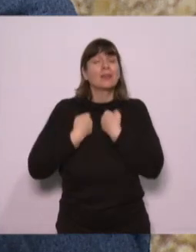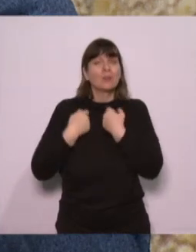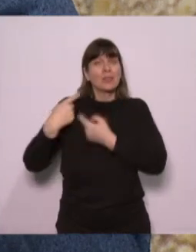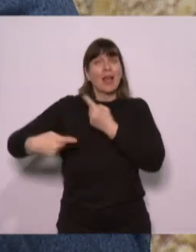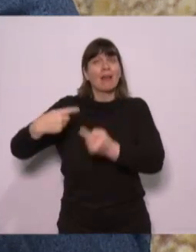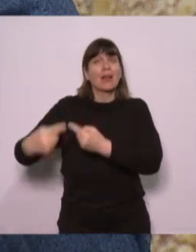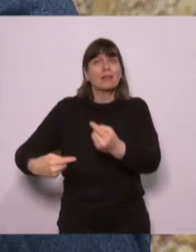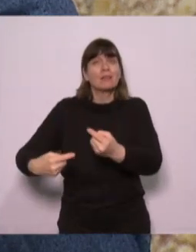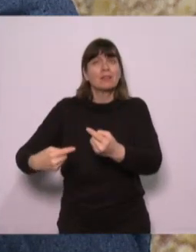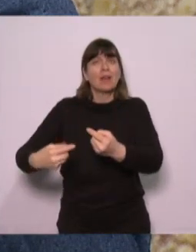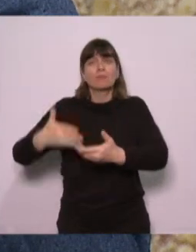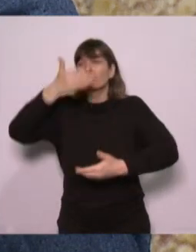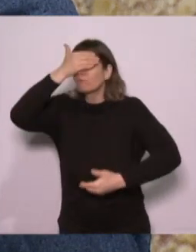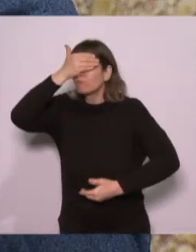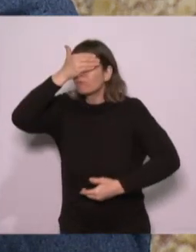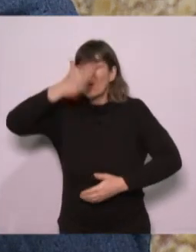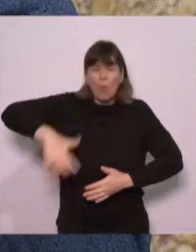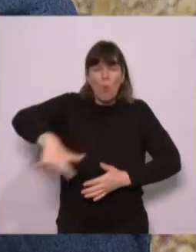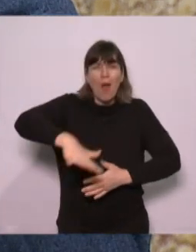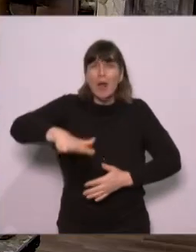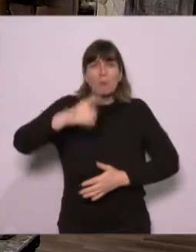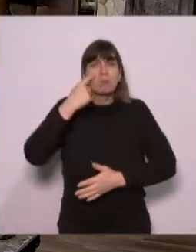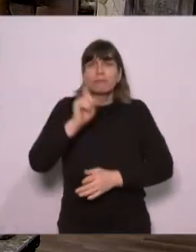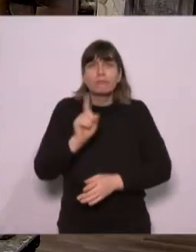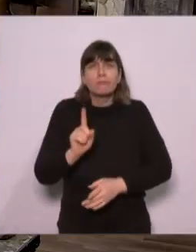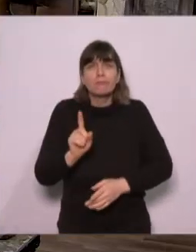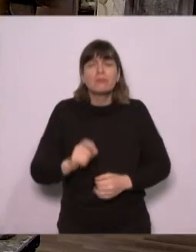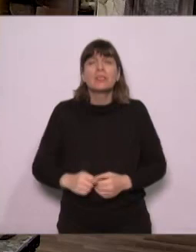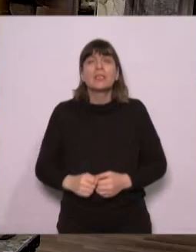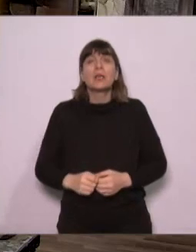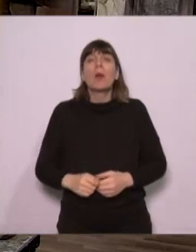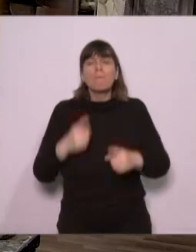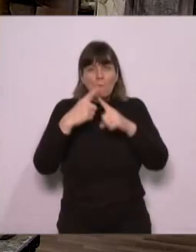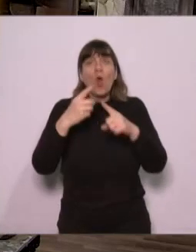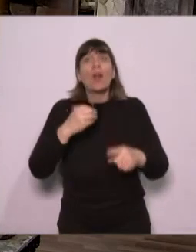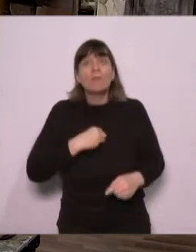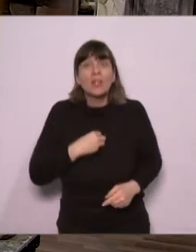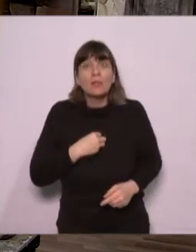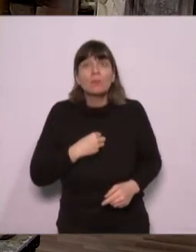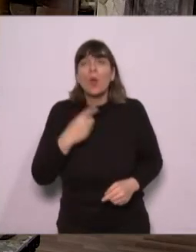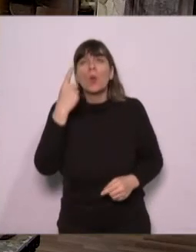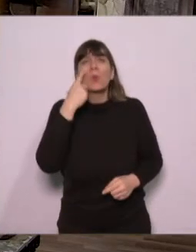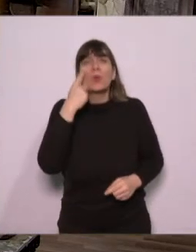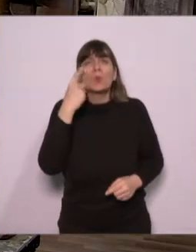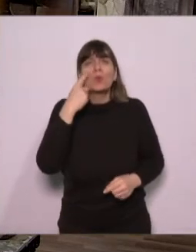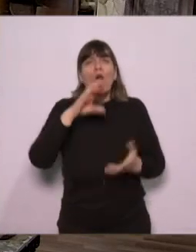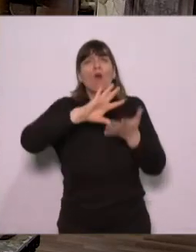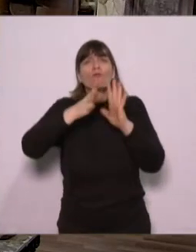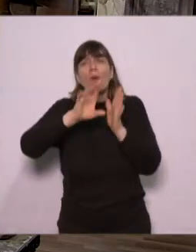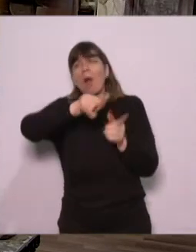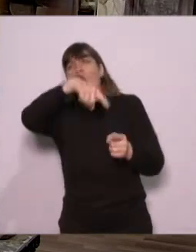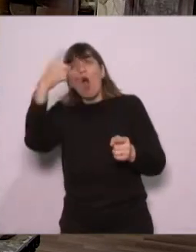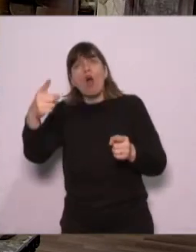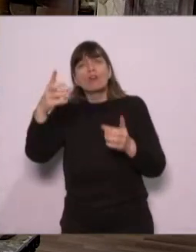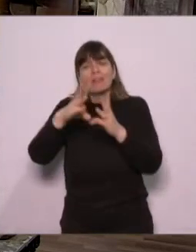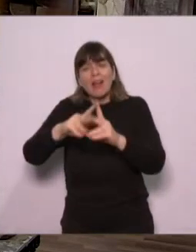herencia, sin saber a dónde iba. Por la fe, vivió como extranjero